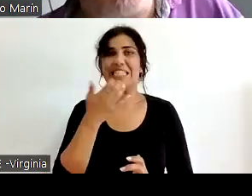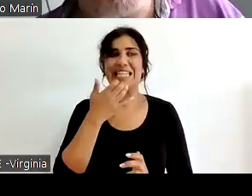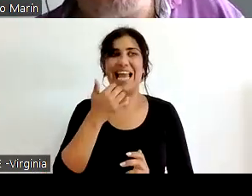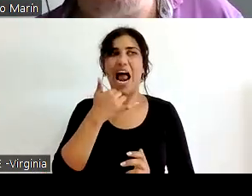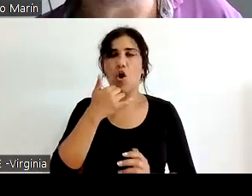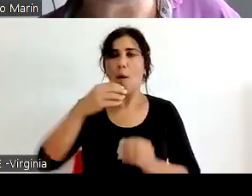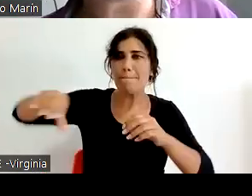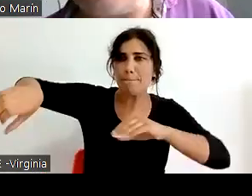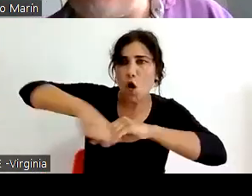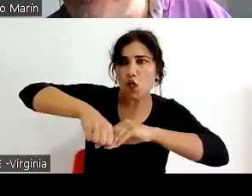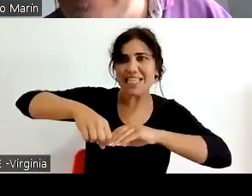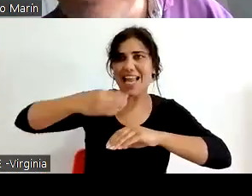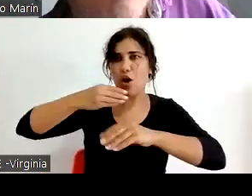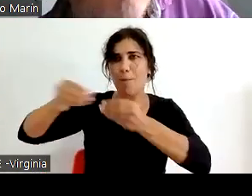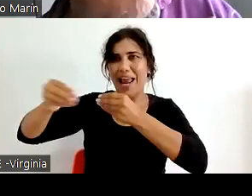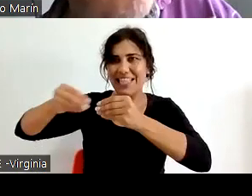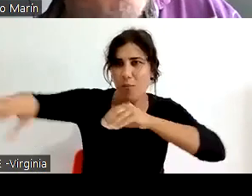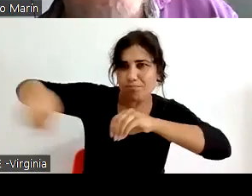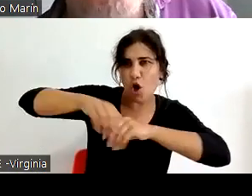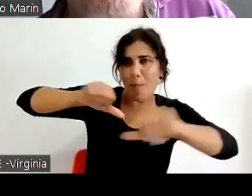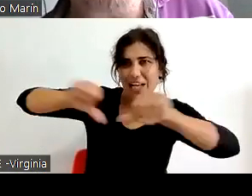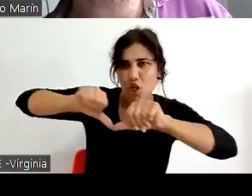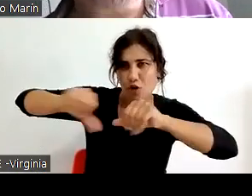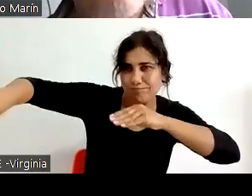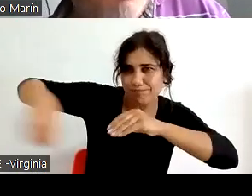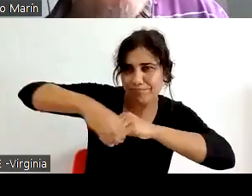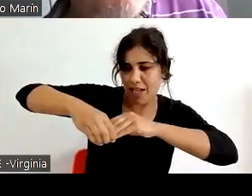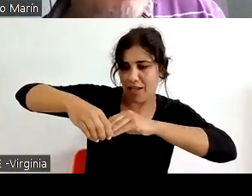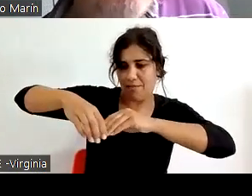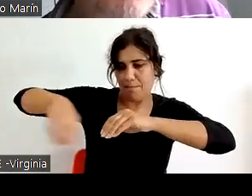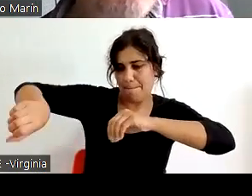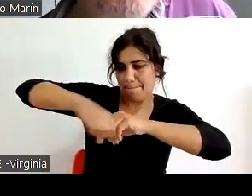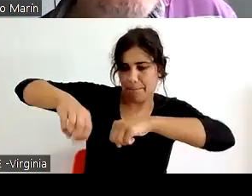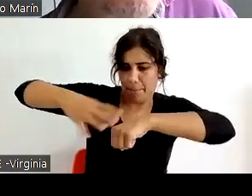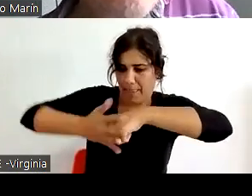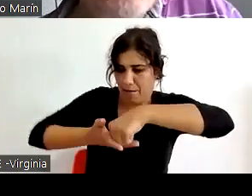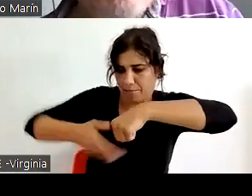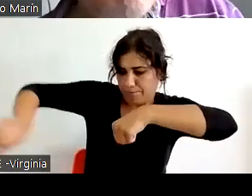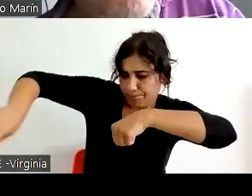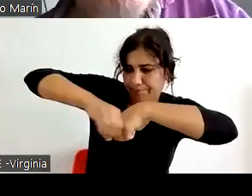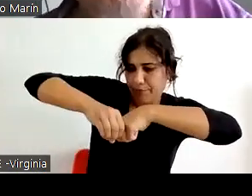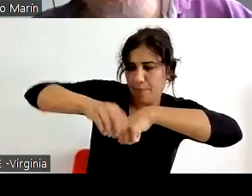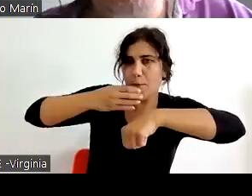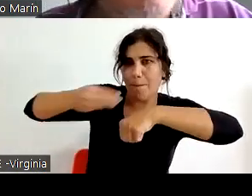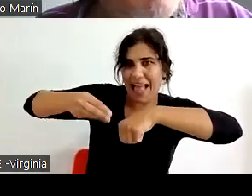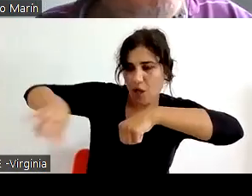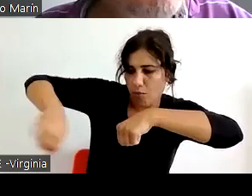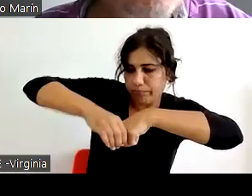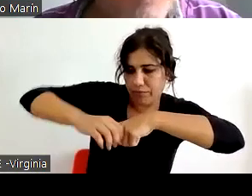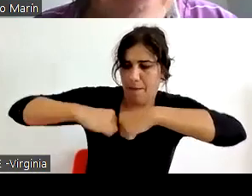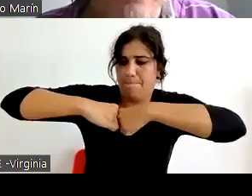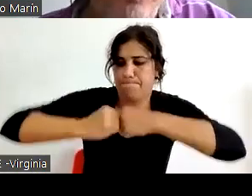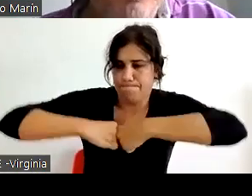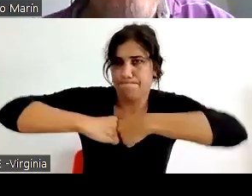una prótesis de cadera, cuando hay artrosis de cadera o artrosis de rodillas y se pone una prótesis, lo primero que piden desde